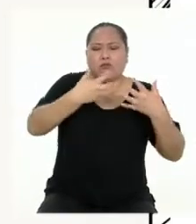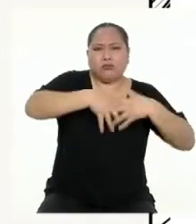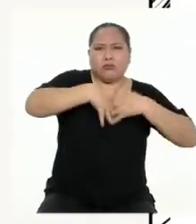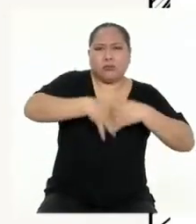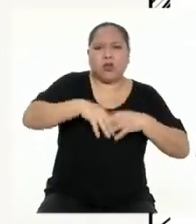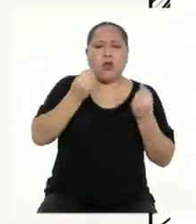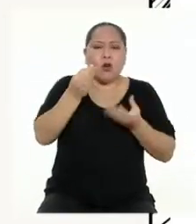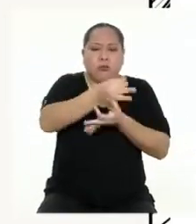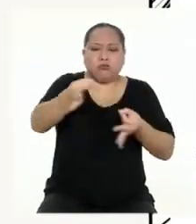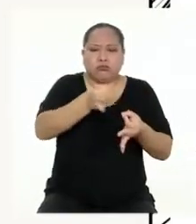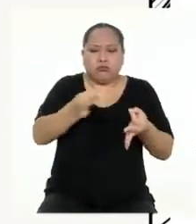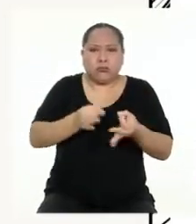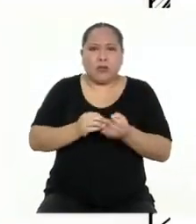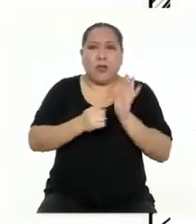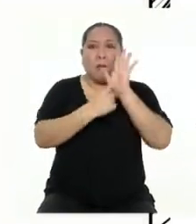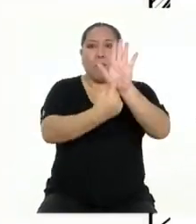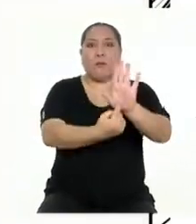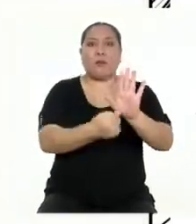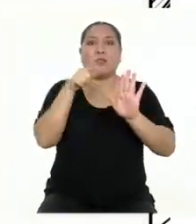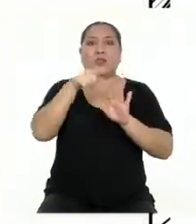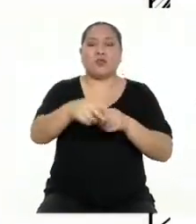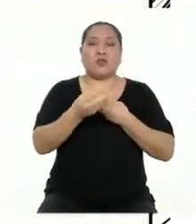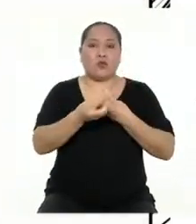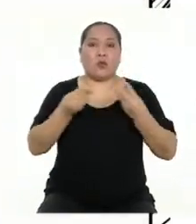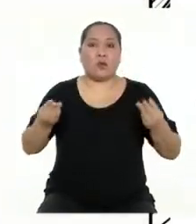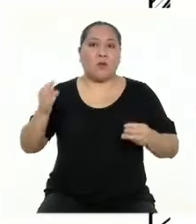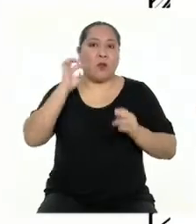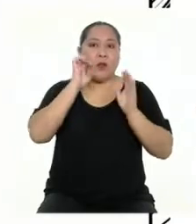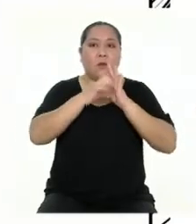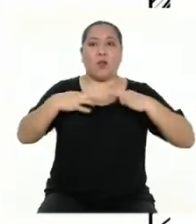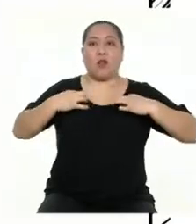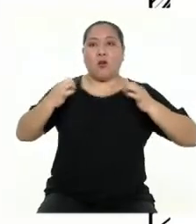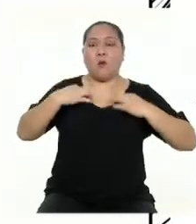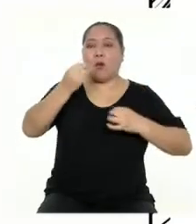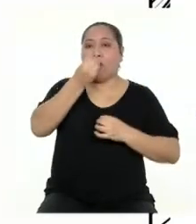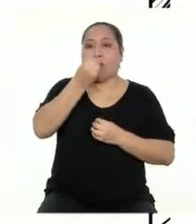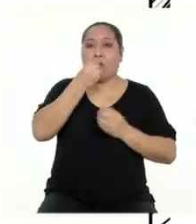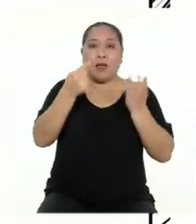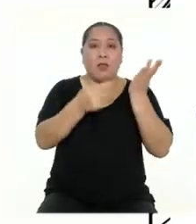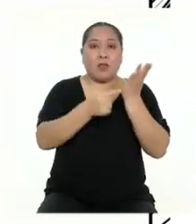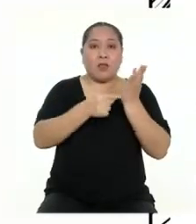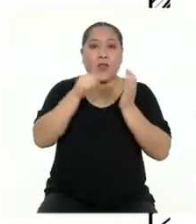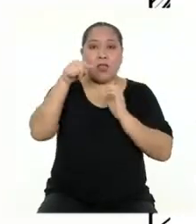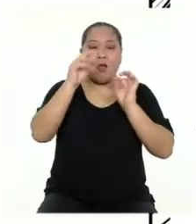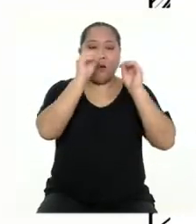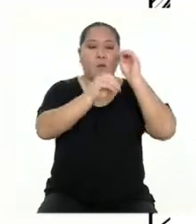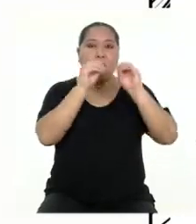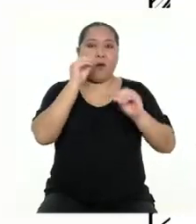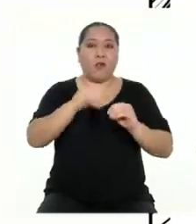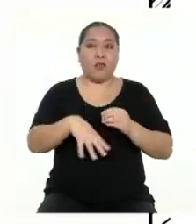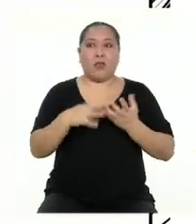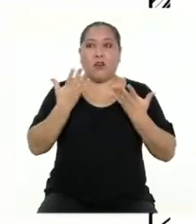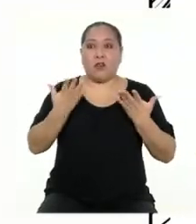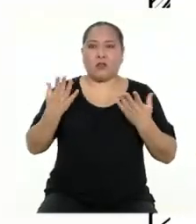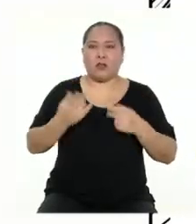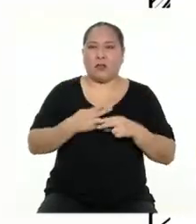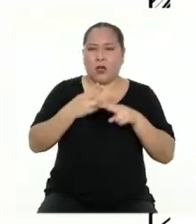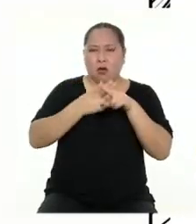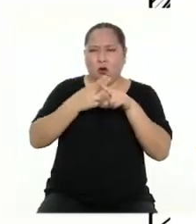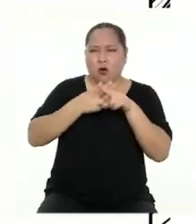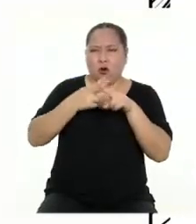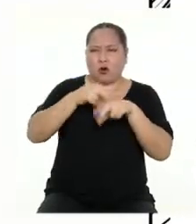en que diseñan y promocionan sus productos. Industrias como las de la ropa, la comida y la tecnología suelen crear productos con una vida útil muy corta o que